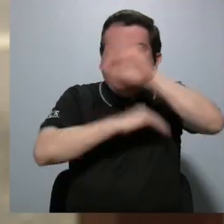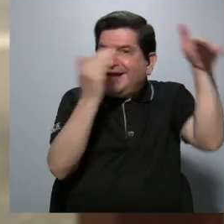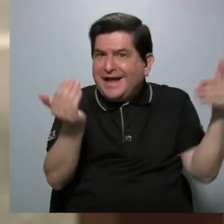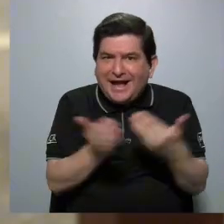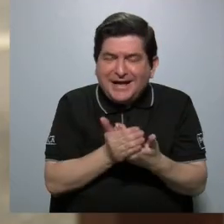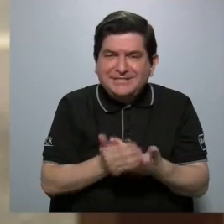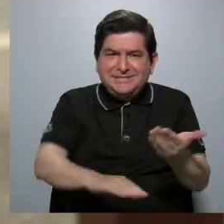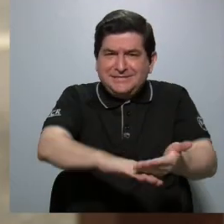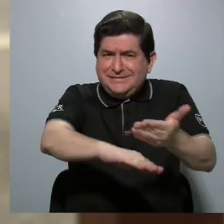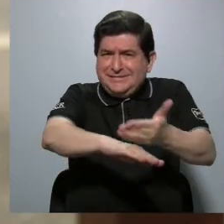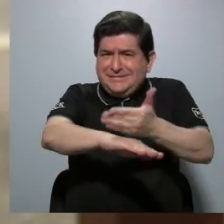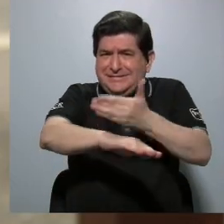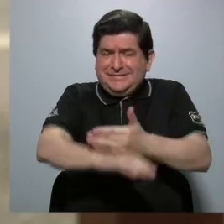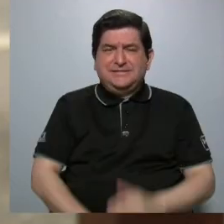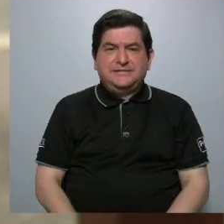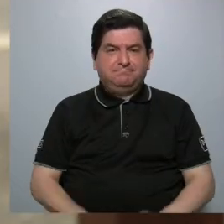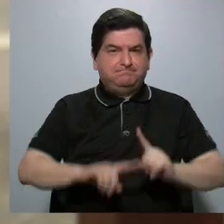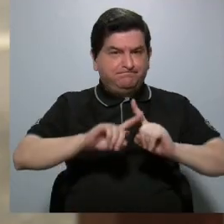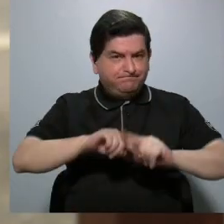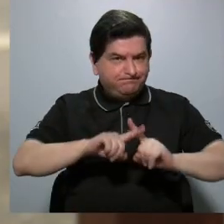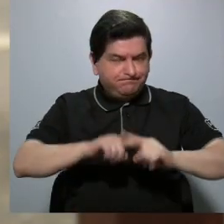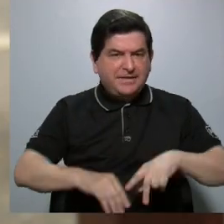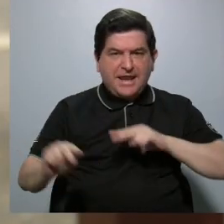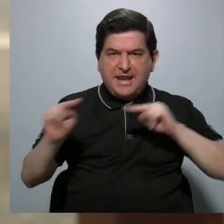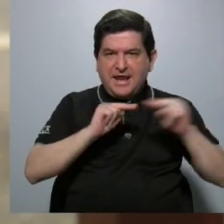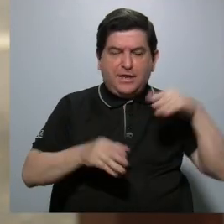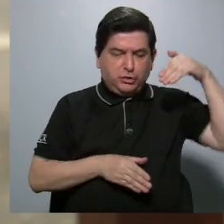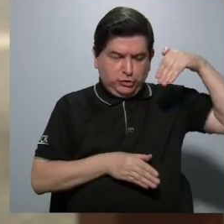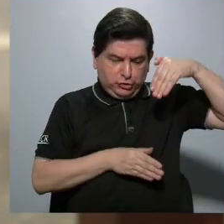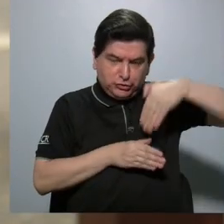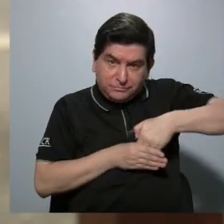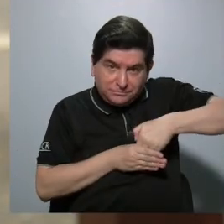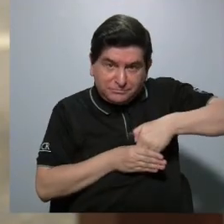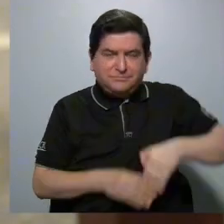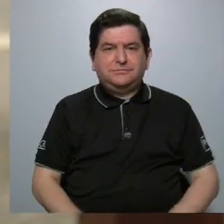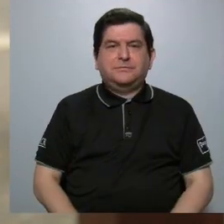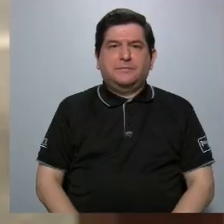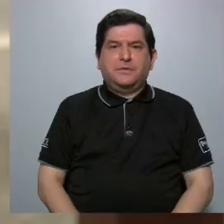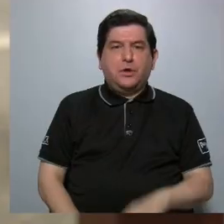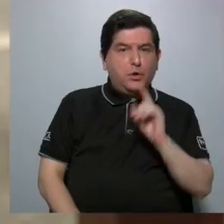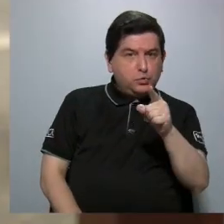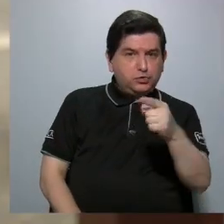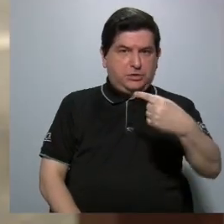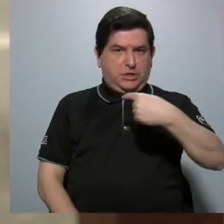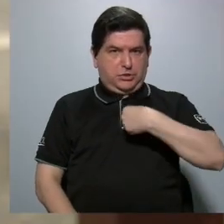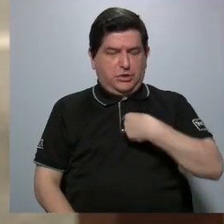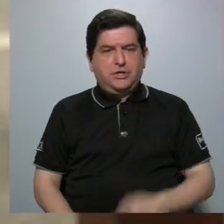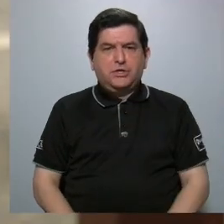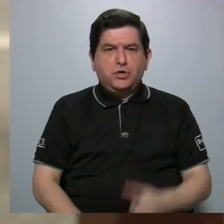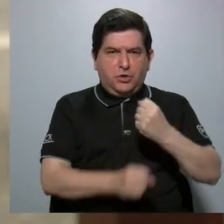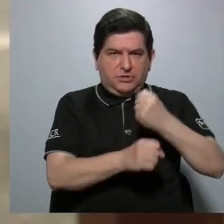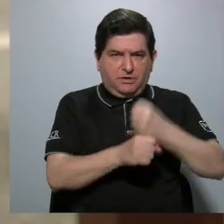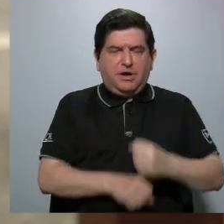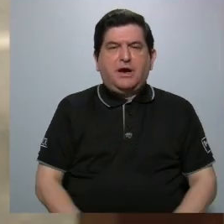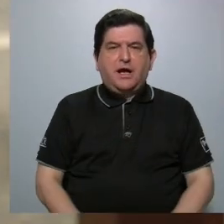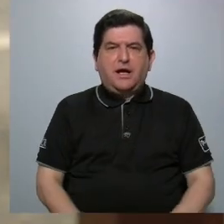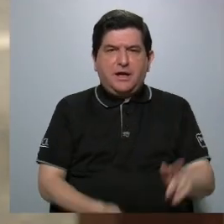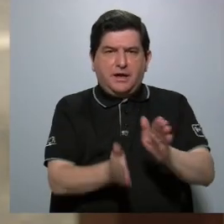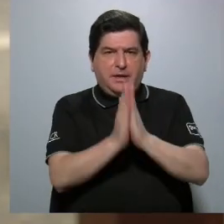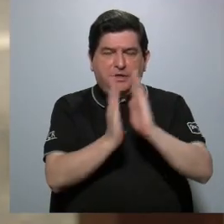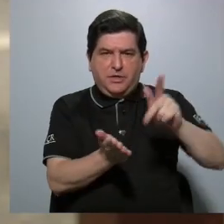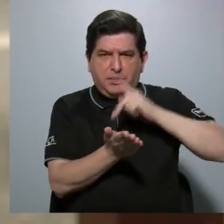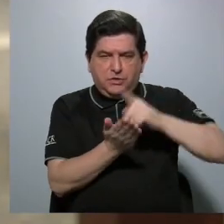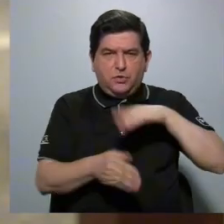ese crecimiento va a depender de los negocios internos de los que usted y yo, trabajando, cobrando y